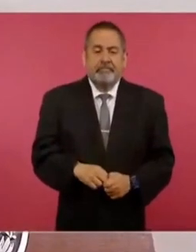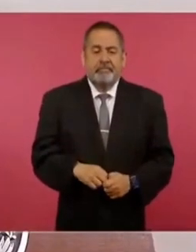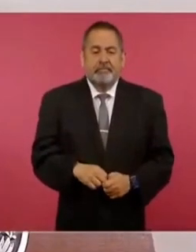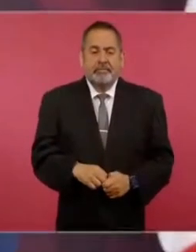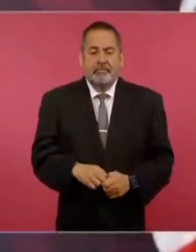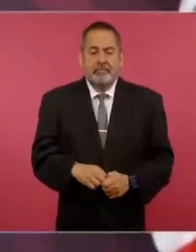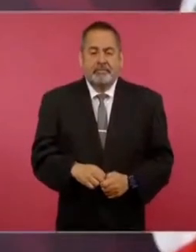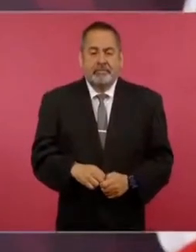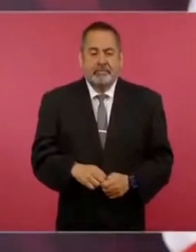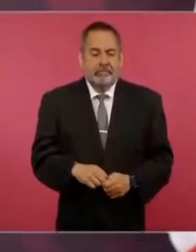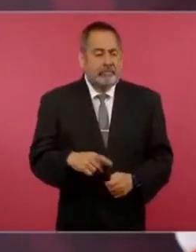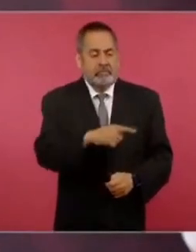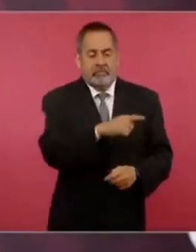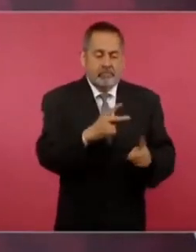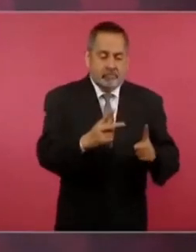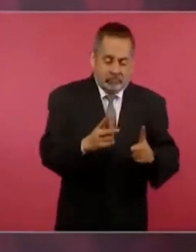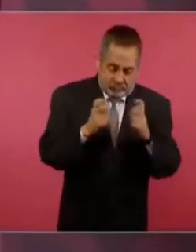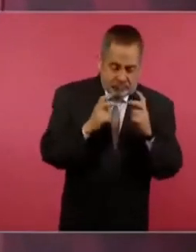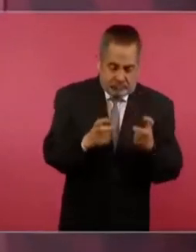robaban, pero sabían.